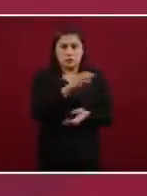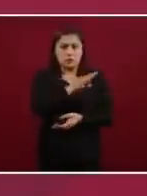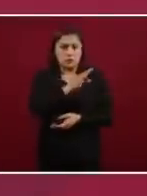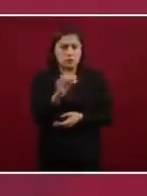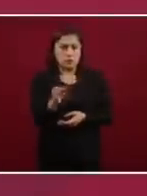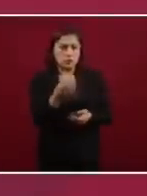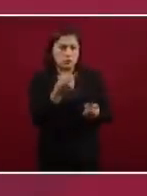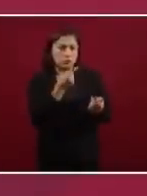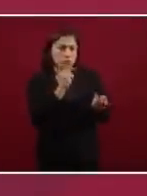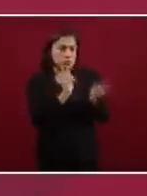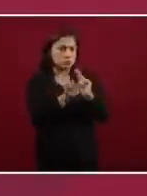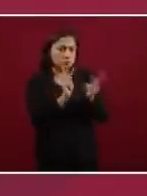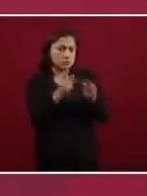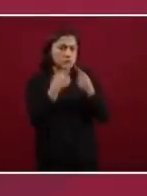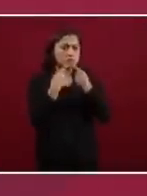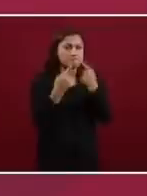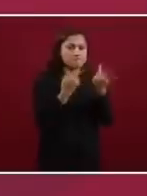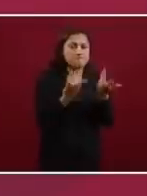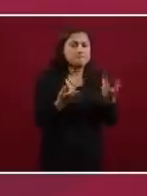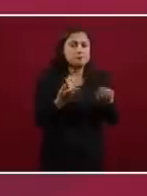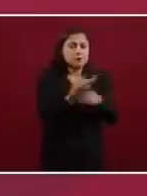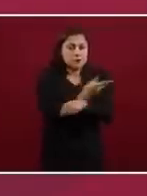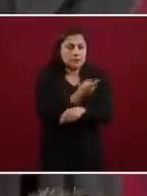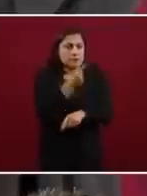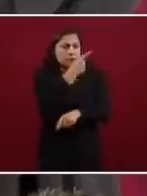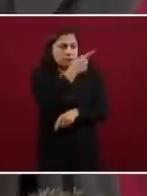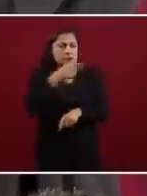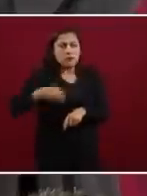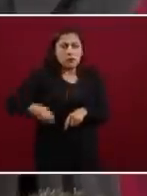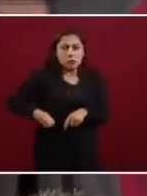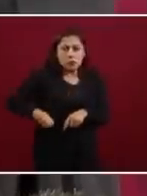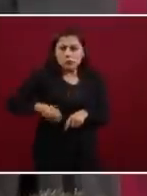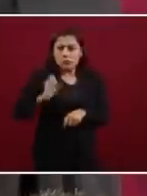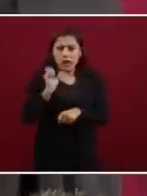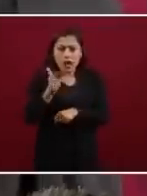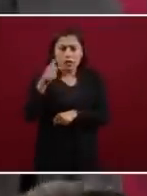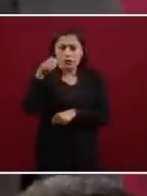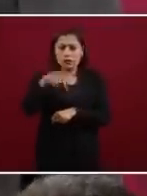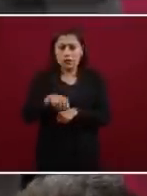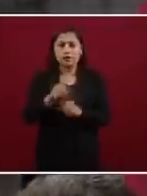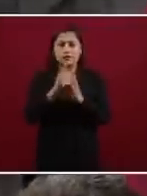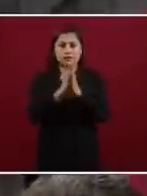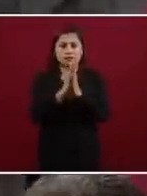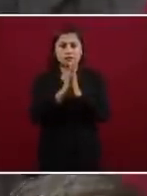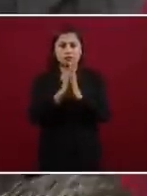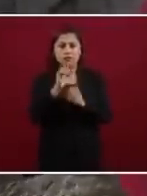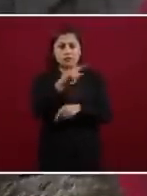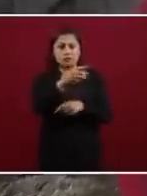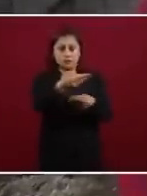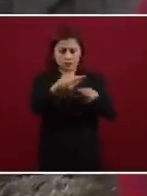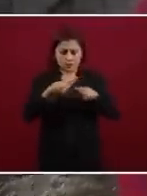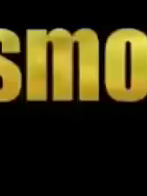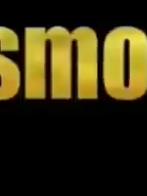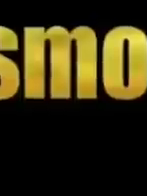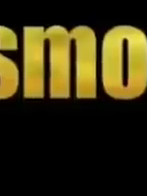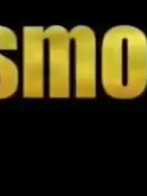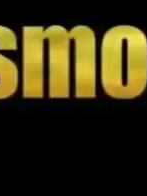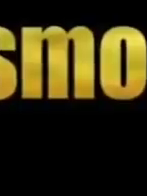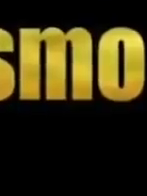es relativamente sencillo. Hay que ver cuáles son los delitos de los que están acusados, si es el caso. Deme por favor la información y nos abocamos.